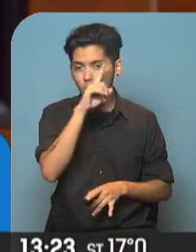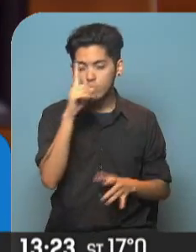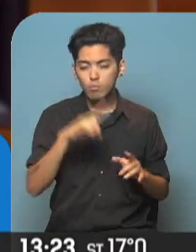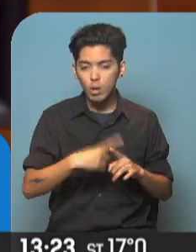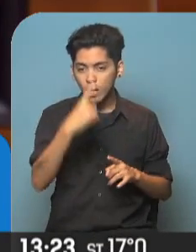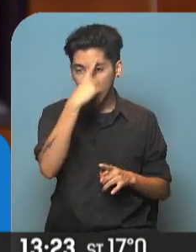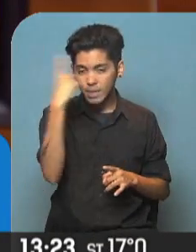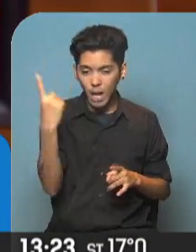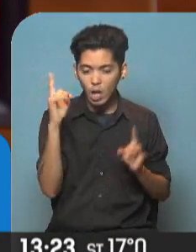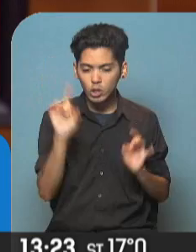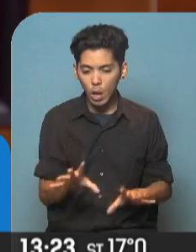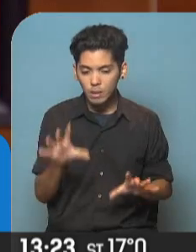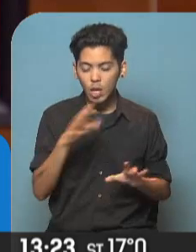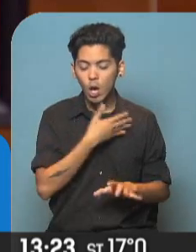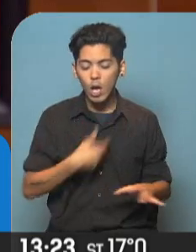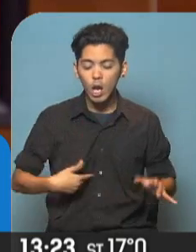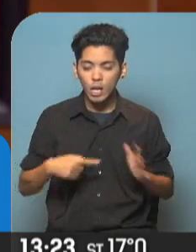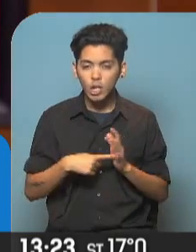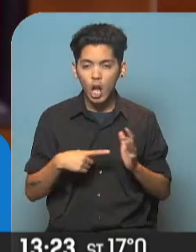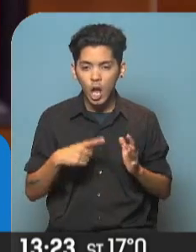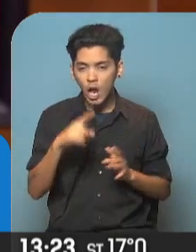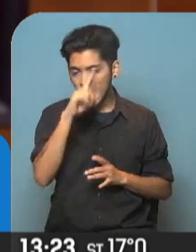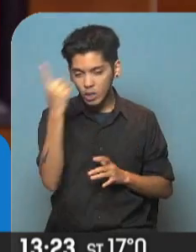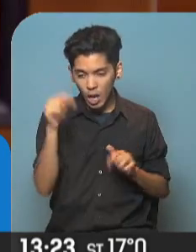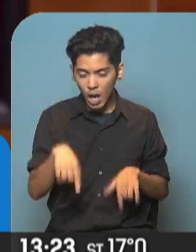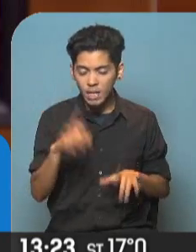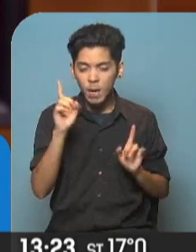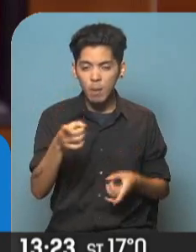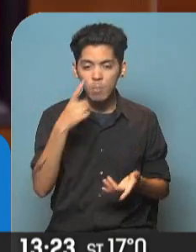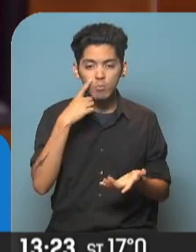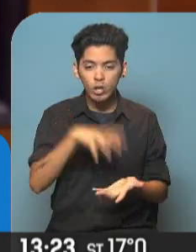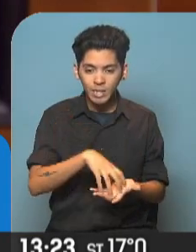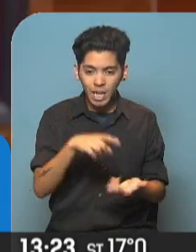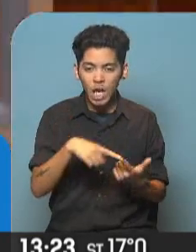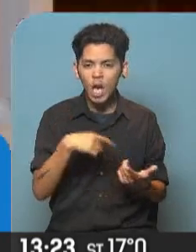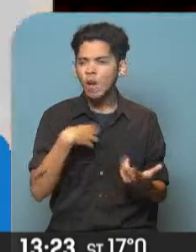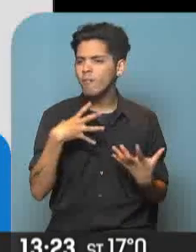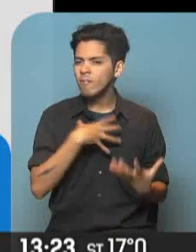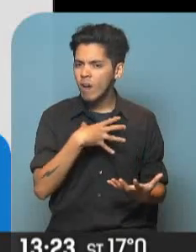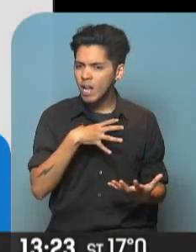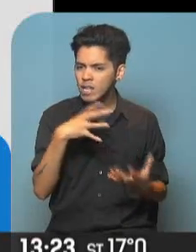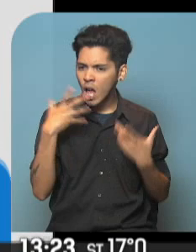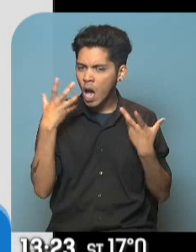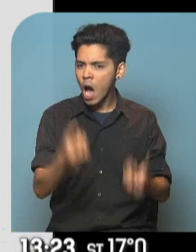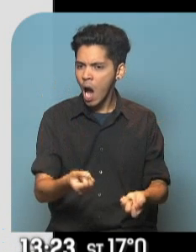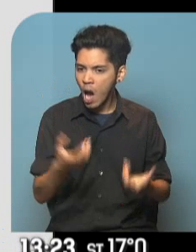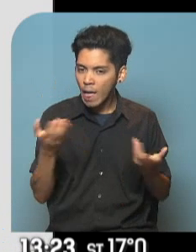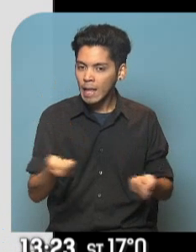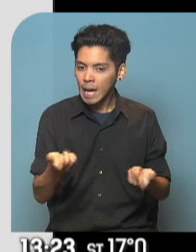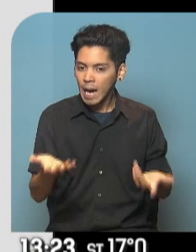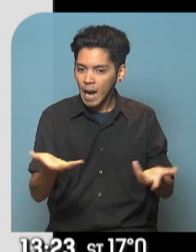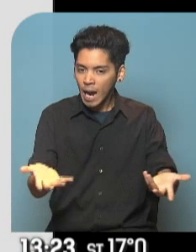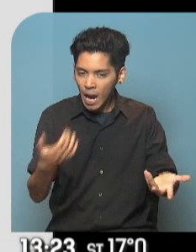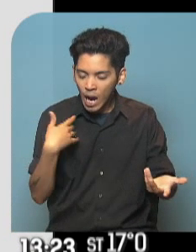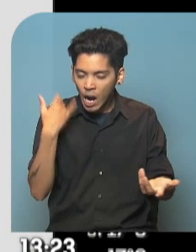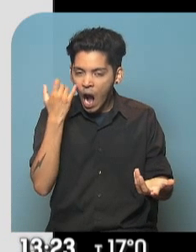no solo del gobierno nacional, también de los municipios, de las provincias. ¿Pero qué falta? ¿Incentivo? Y